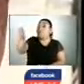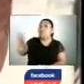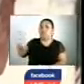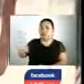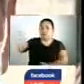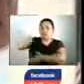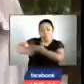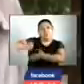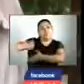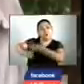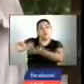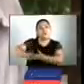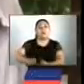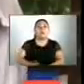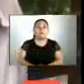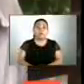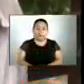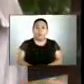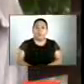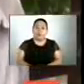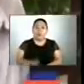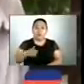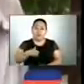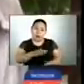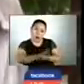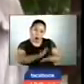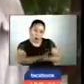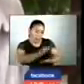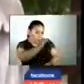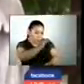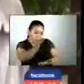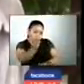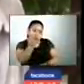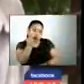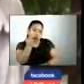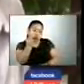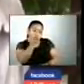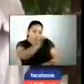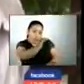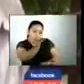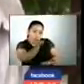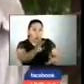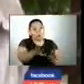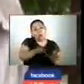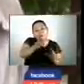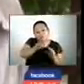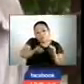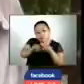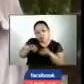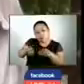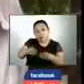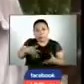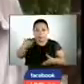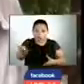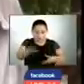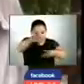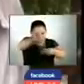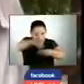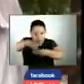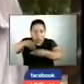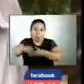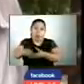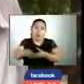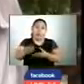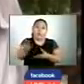luchador si yo compro las bolsitas yo compro las bolsitas para llenarlas digamos de